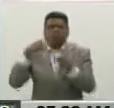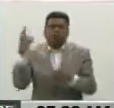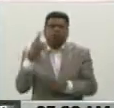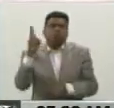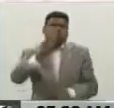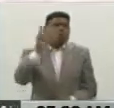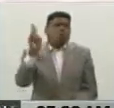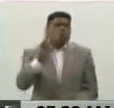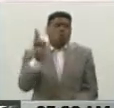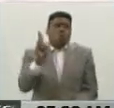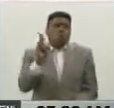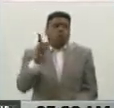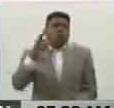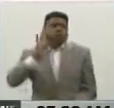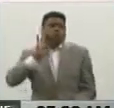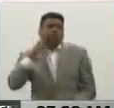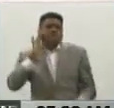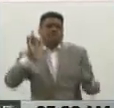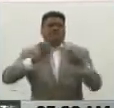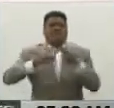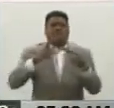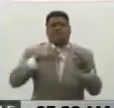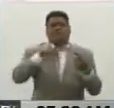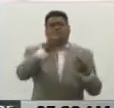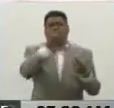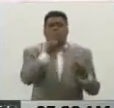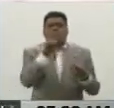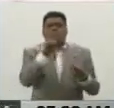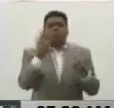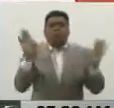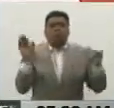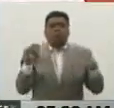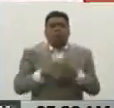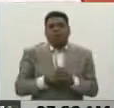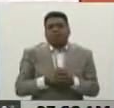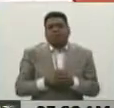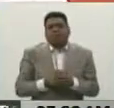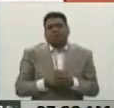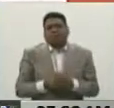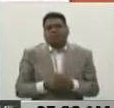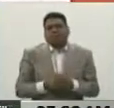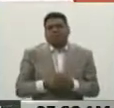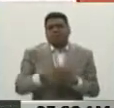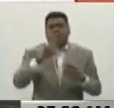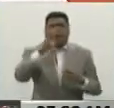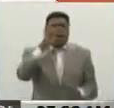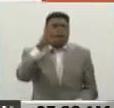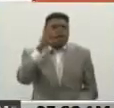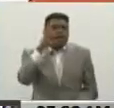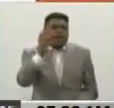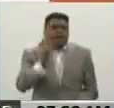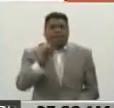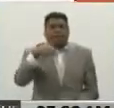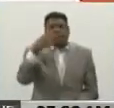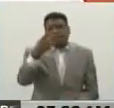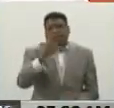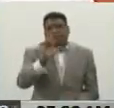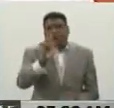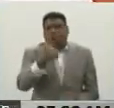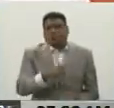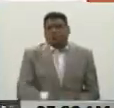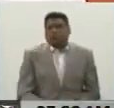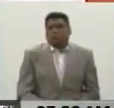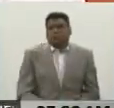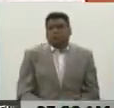¿no? Las redes sociales son una herramienta más. Hoy existen algunas como Facebook, Instagram, Twitter, pero mañana podrían ser otras. Claro. Es